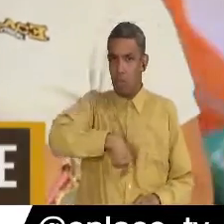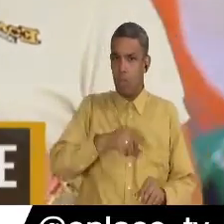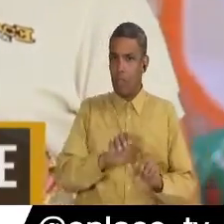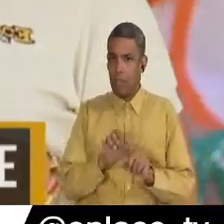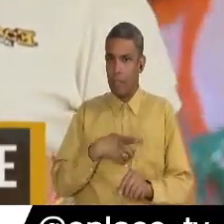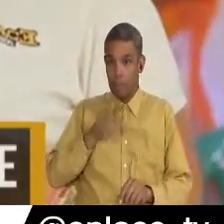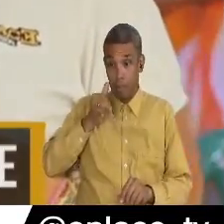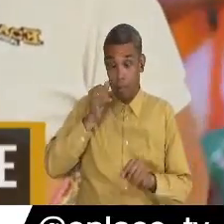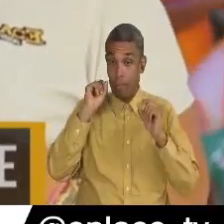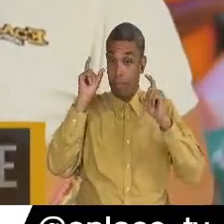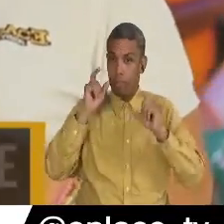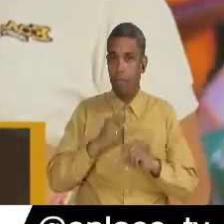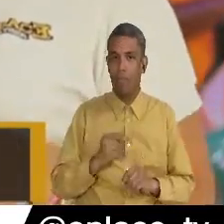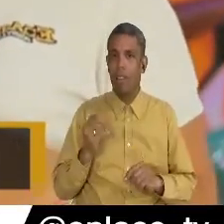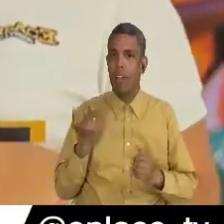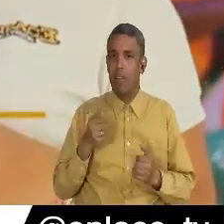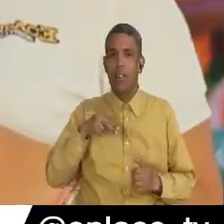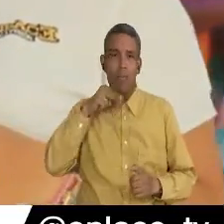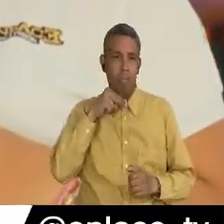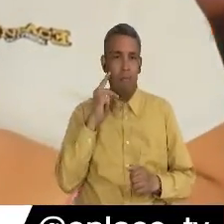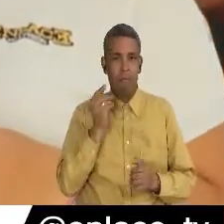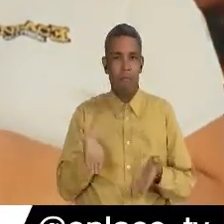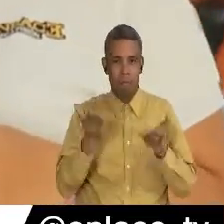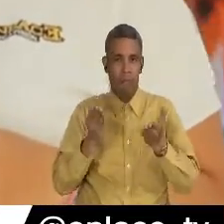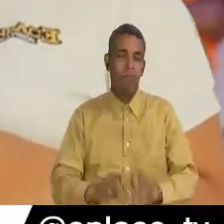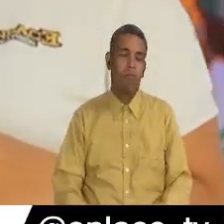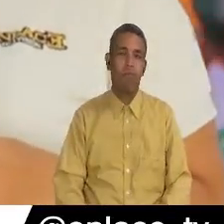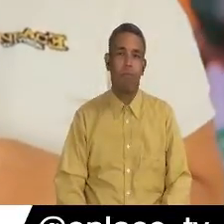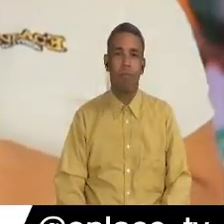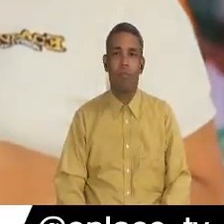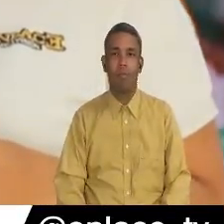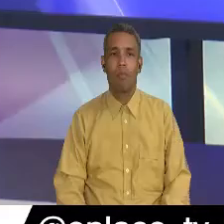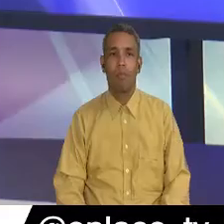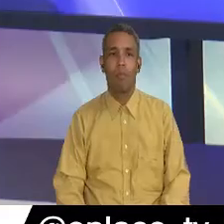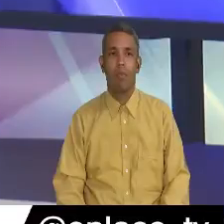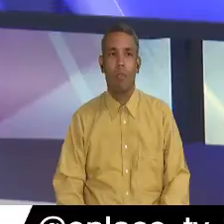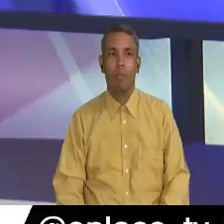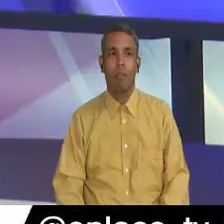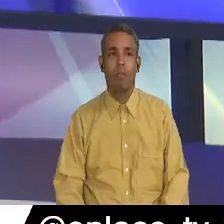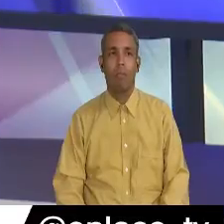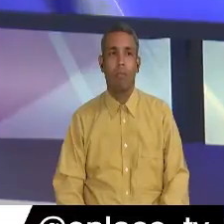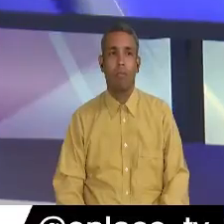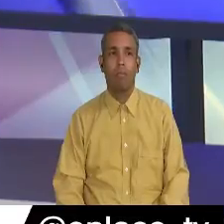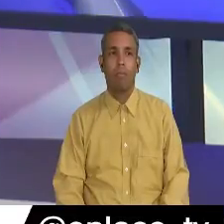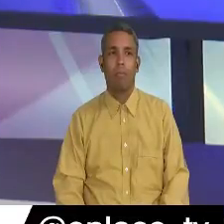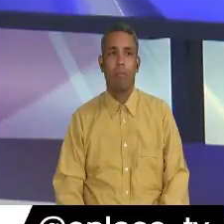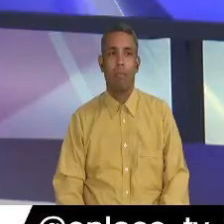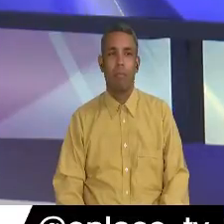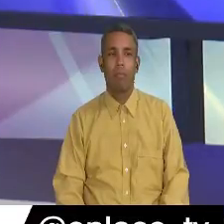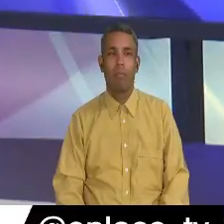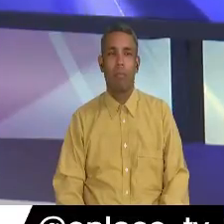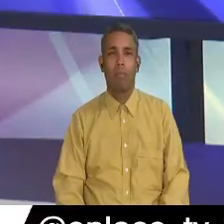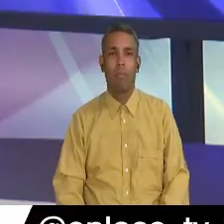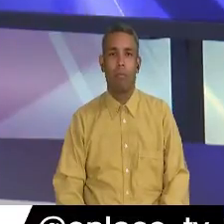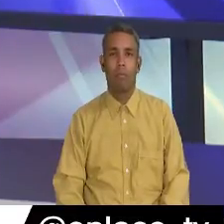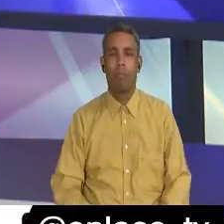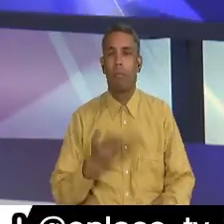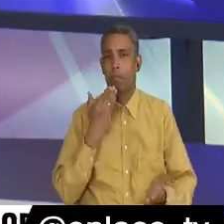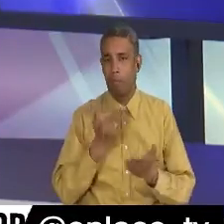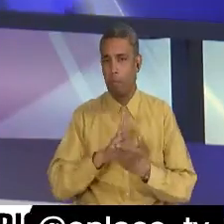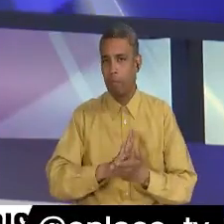Noticias informa Neila Cosio, con la cámara de Luis Ángel Flores Uribe. Buenas tardes. Gracias, Neila, buenas tardes. Y hasta aquí la información